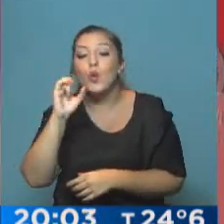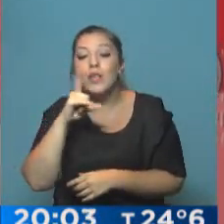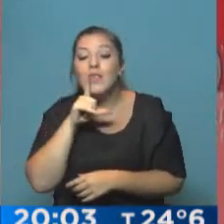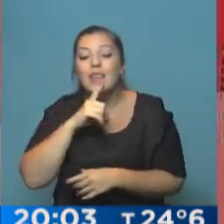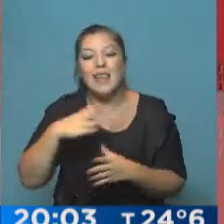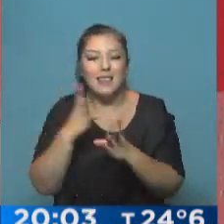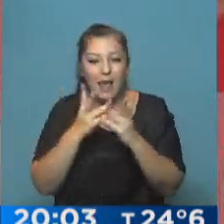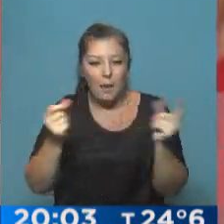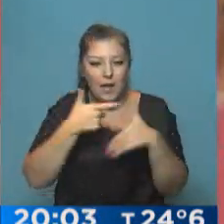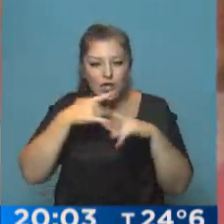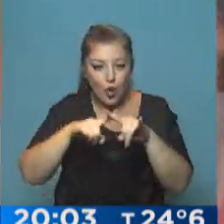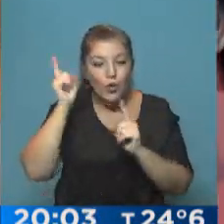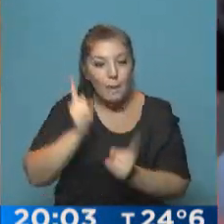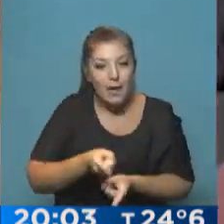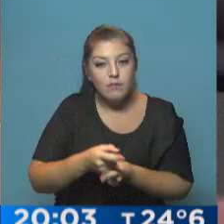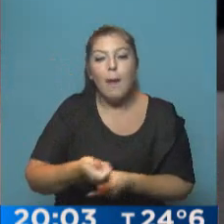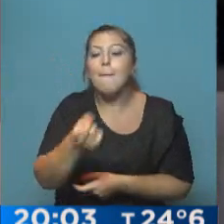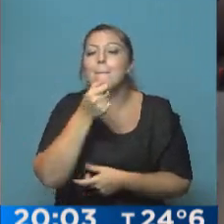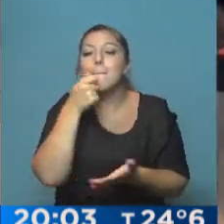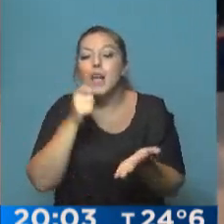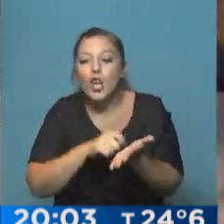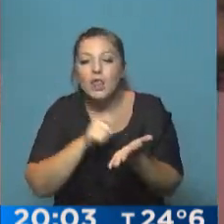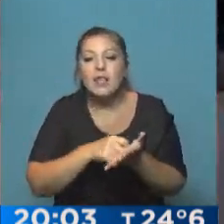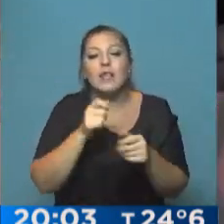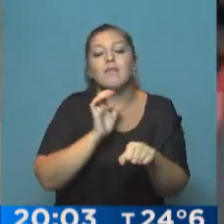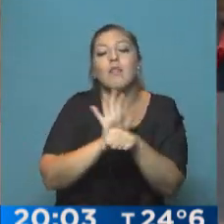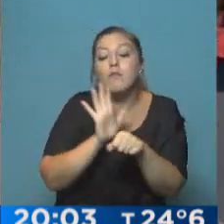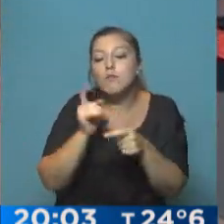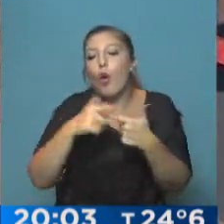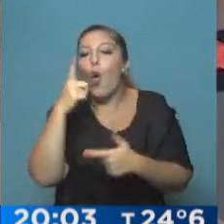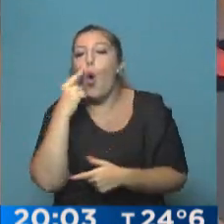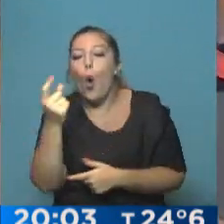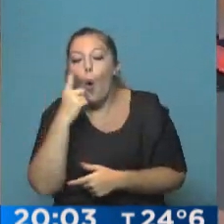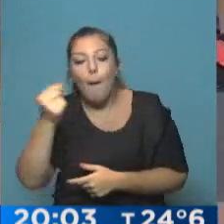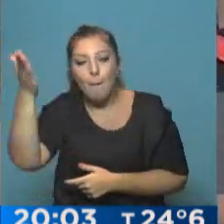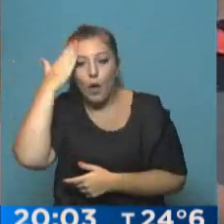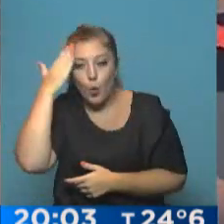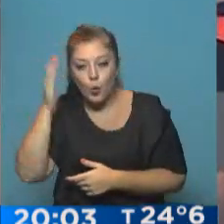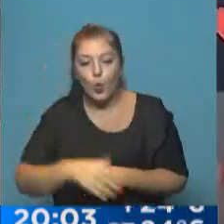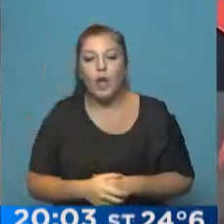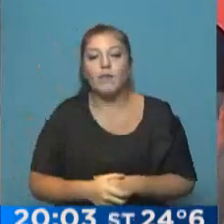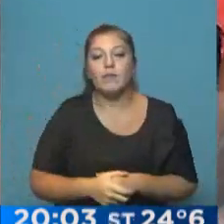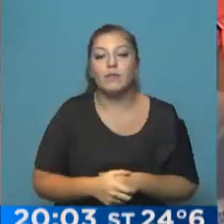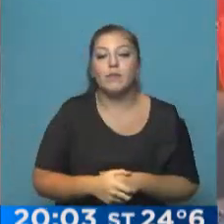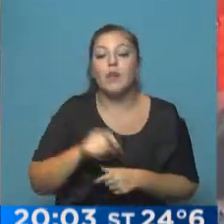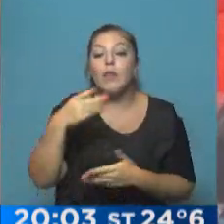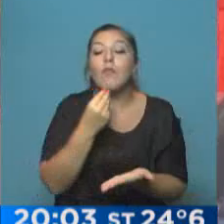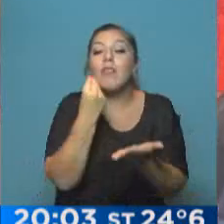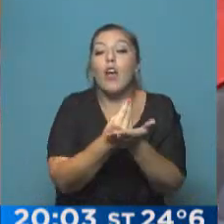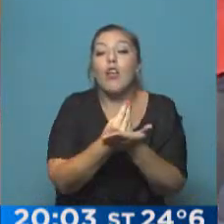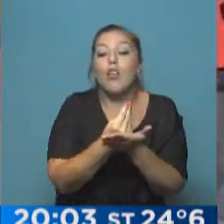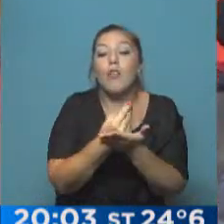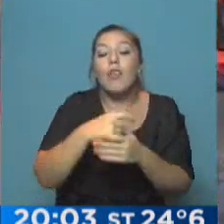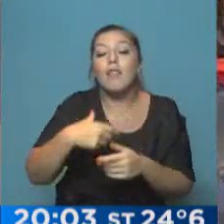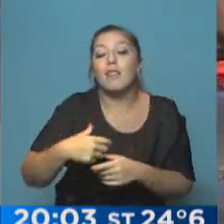más. También periodistas, artistas, hombres de la cultura, al lado mío delegado Martín Canjini de Radio